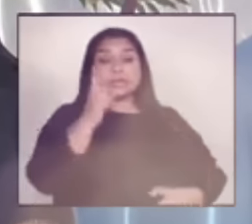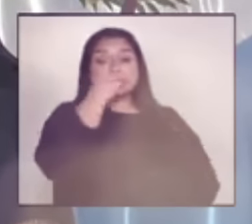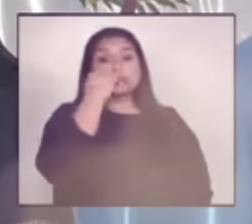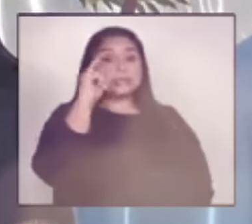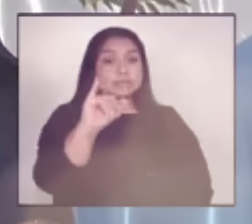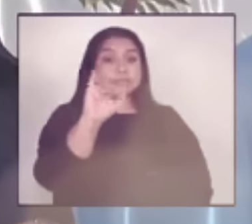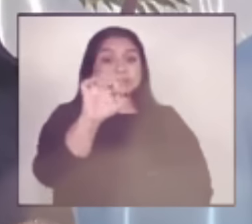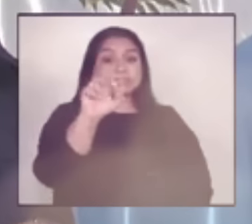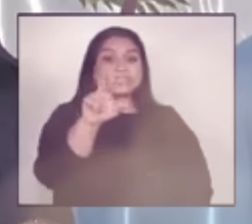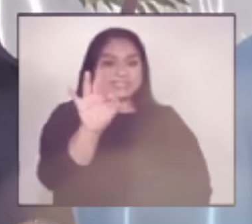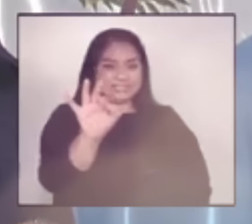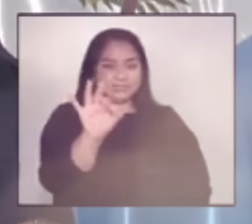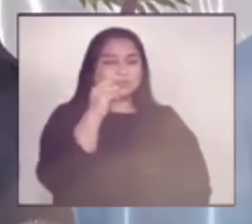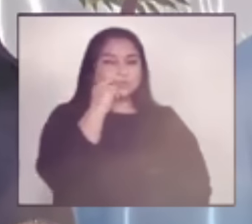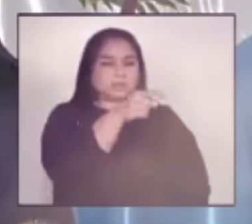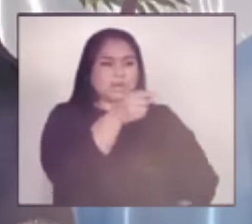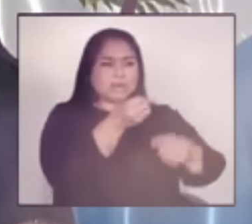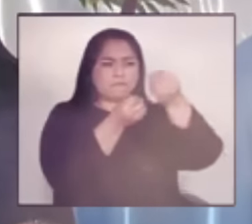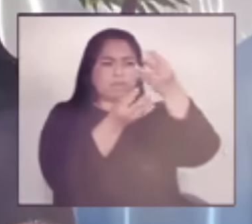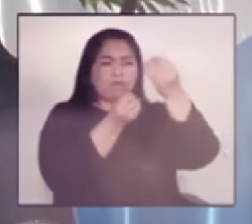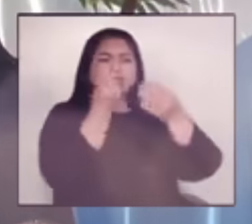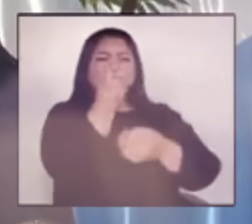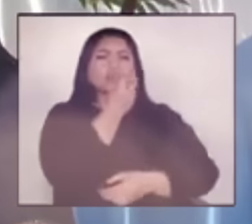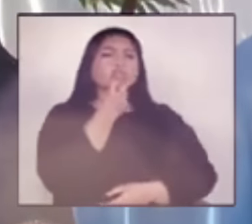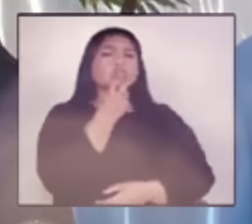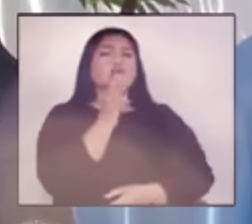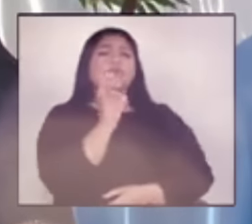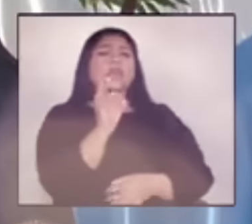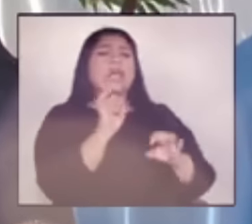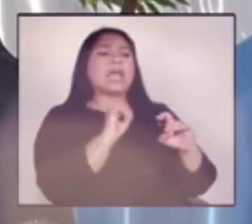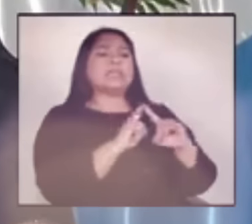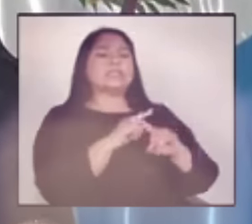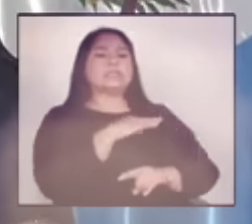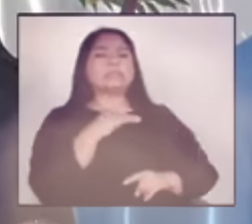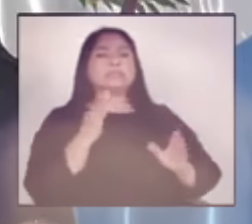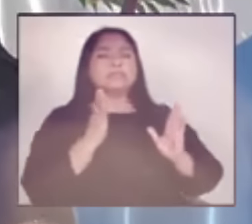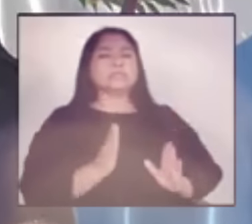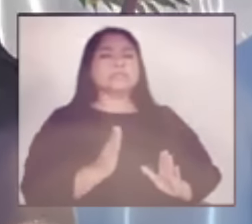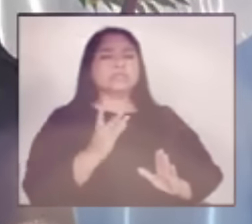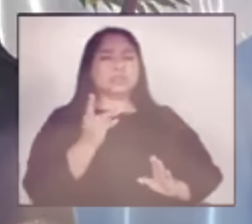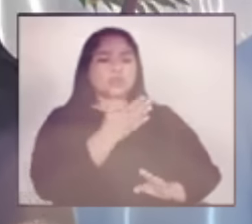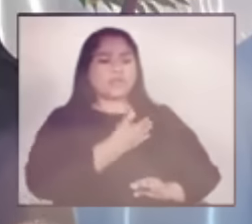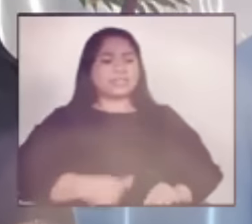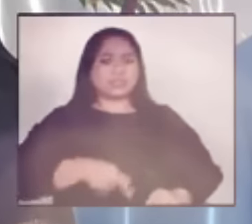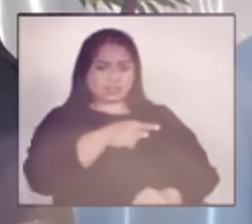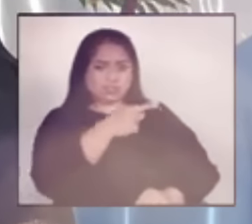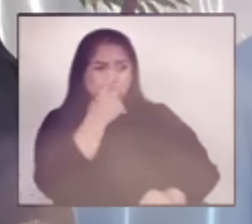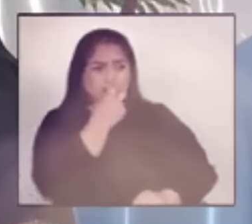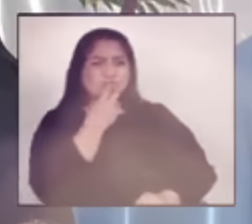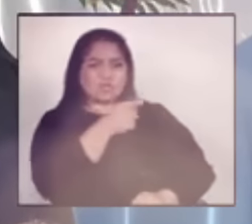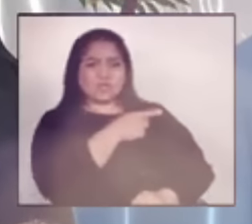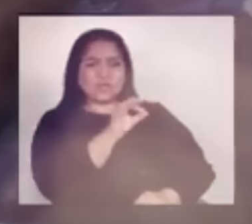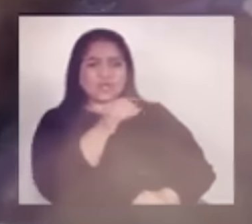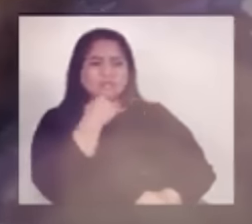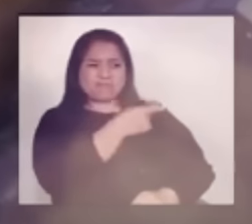¿Se tiene información que el alcalde es sobrino del ex ministro de Gobernación, Enrique Degenhardt? Tomando en cuenta la administración